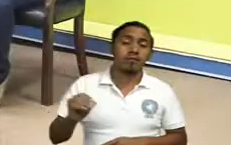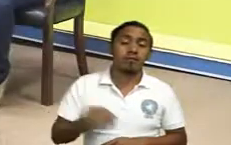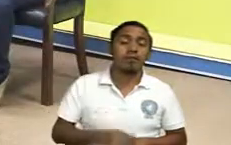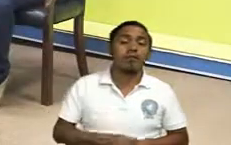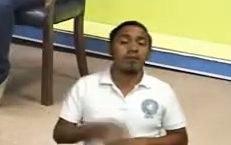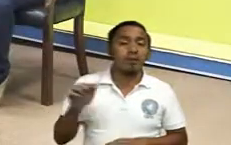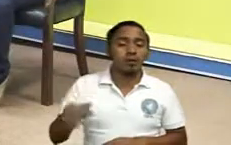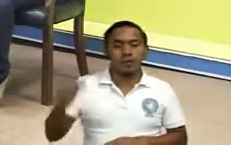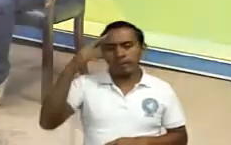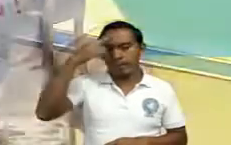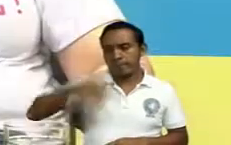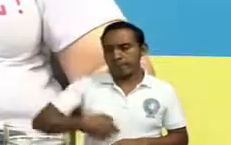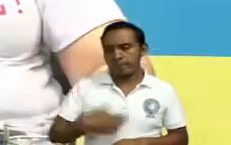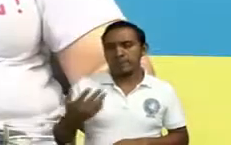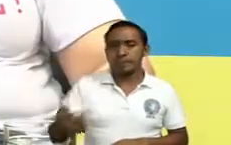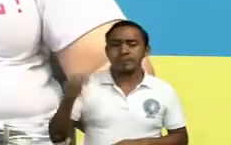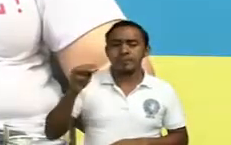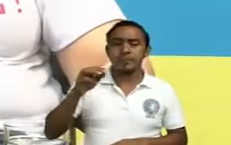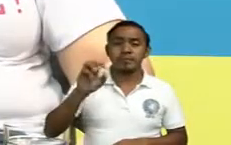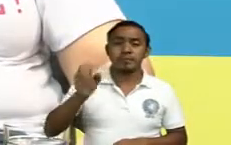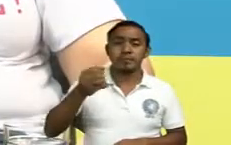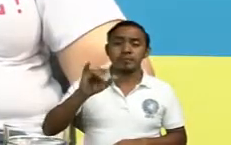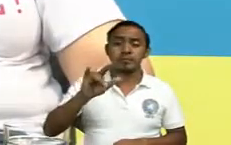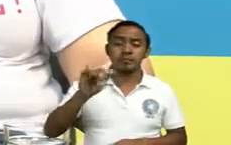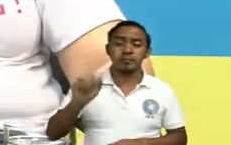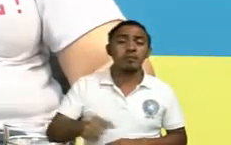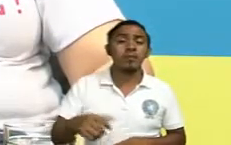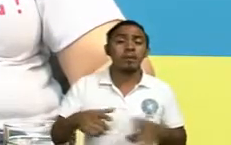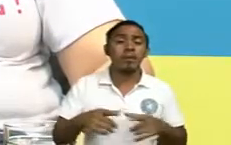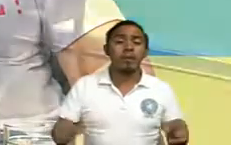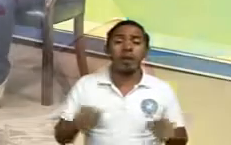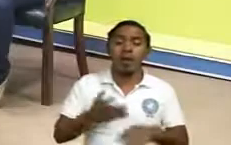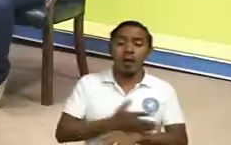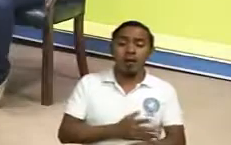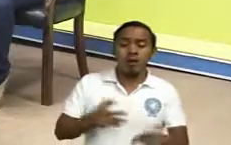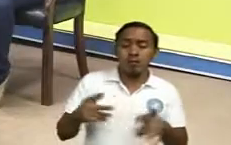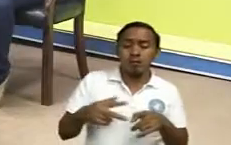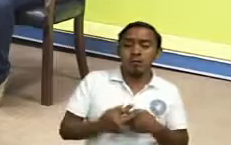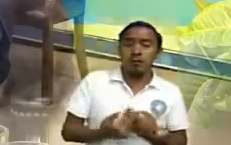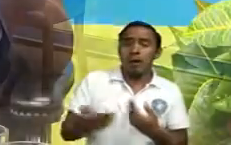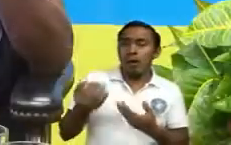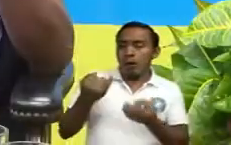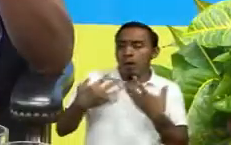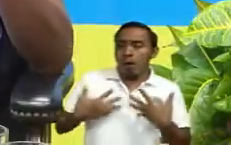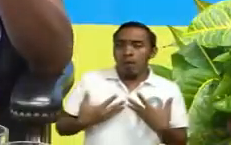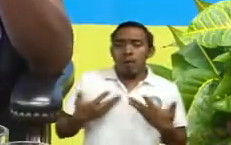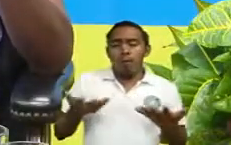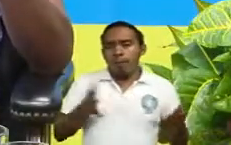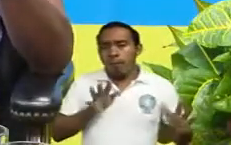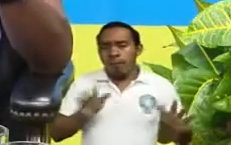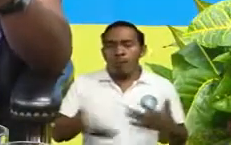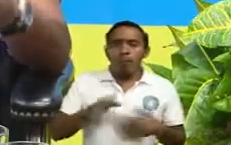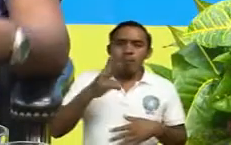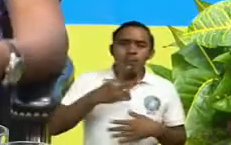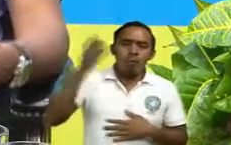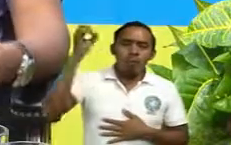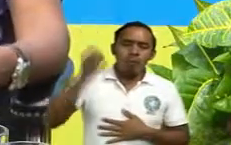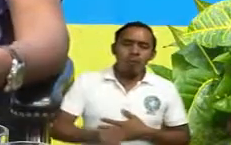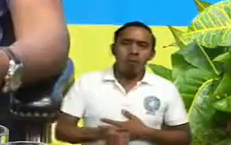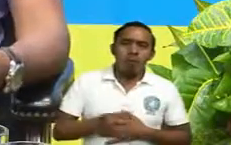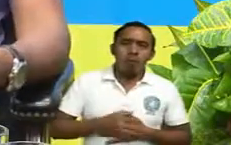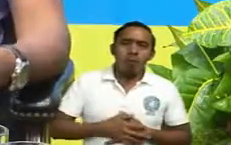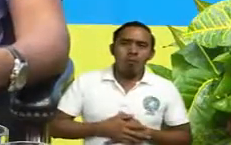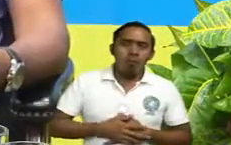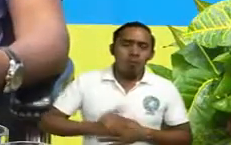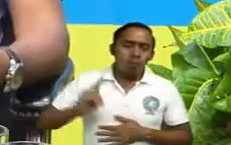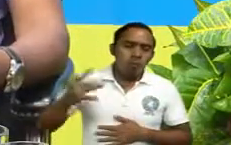Managua, y ella ya nos compartía en la primera parte del programa que un estimado de un 2% de